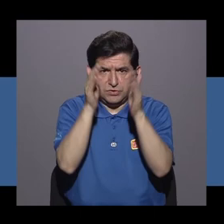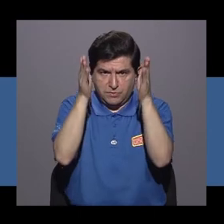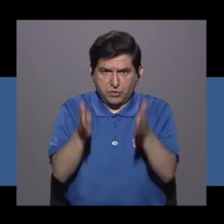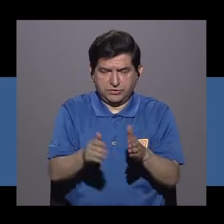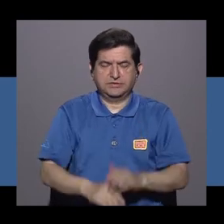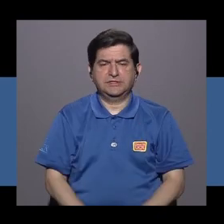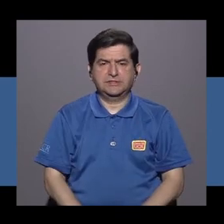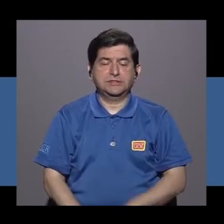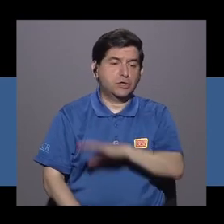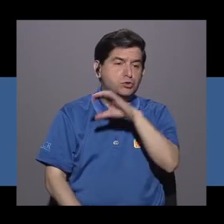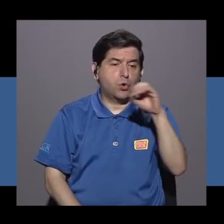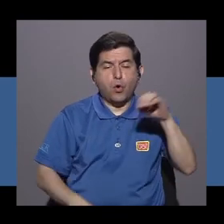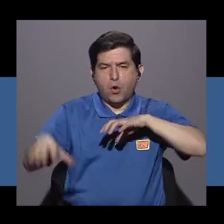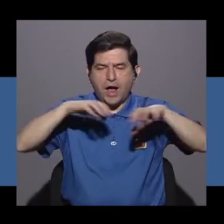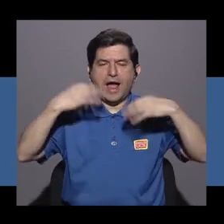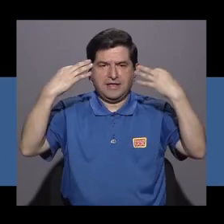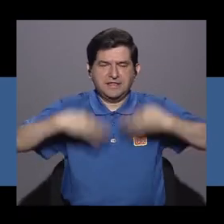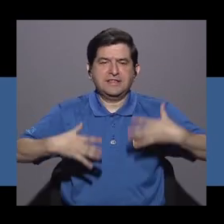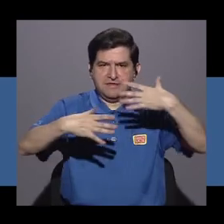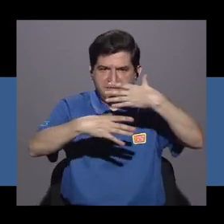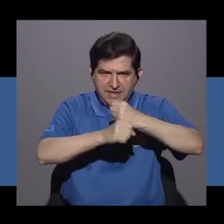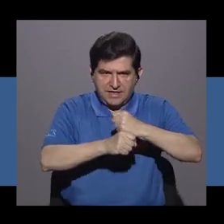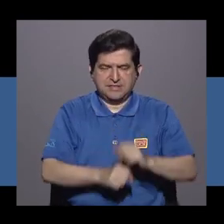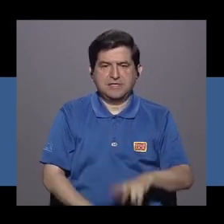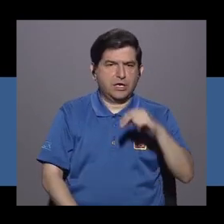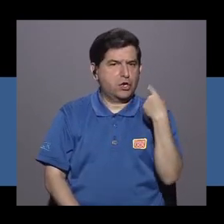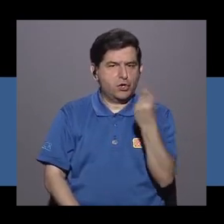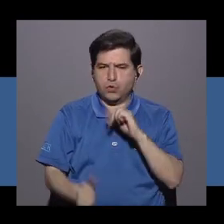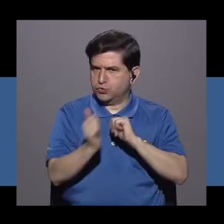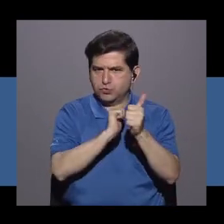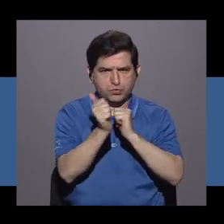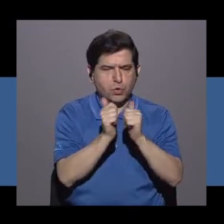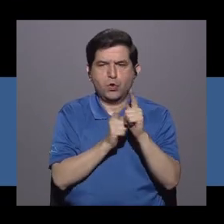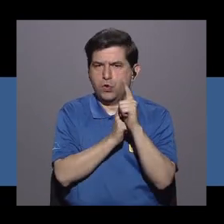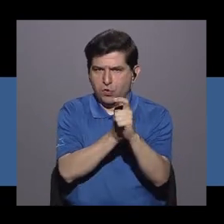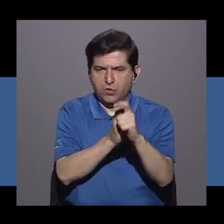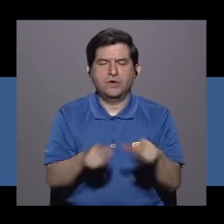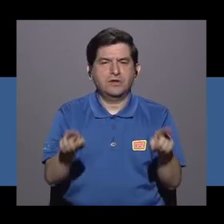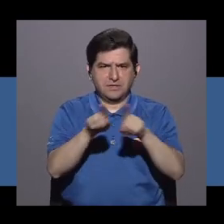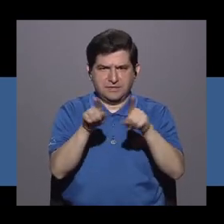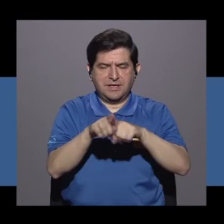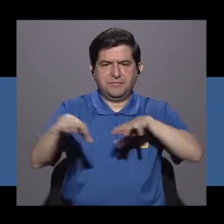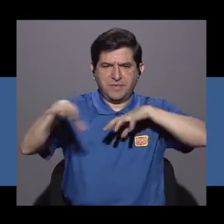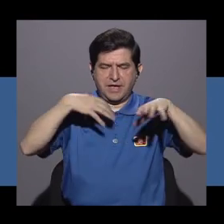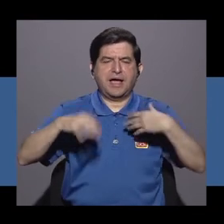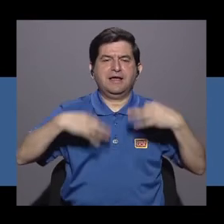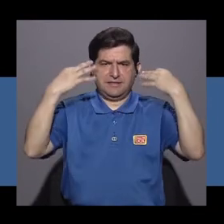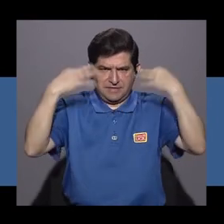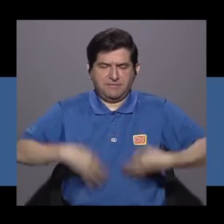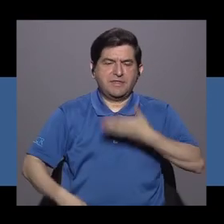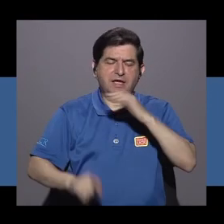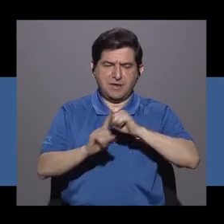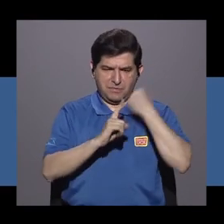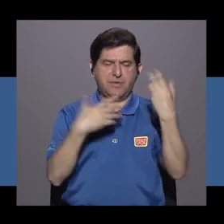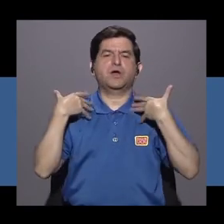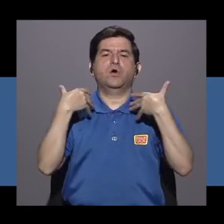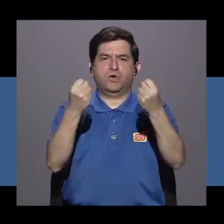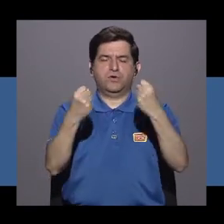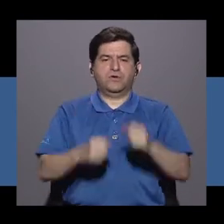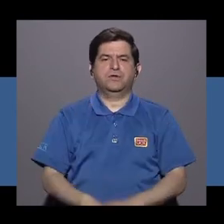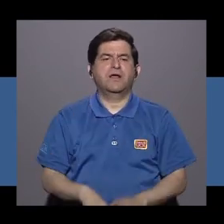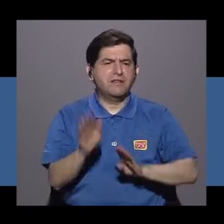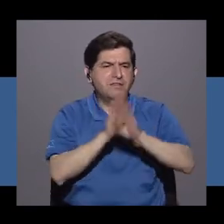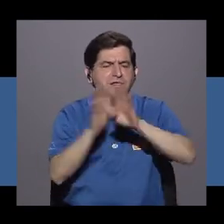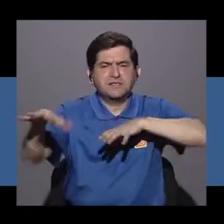deporte y hacemos actividad física, precisamente no solamente deporte competitivo, sino deporte también para hacer actividad física y mejorar la condición de